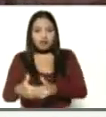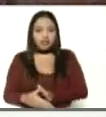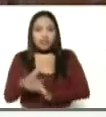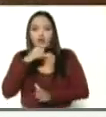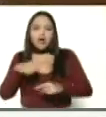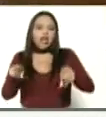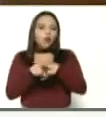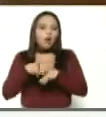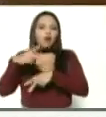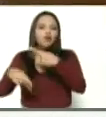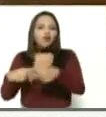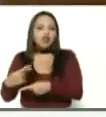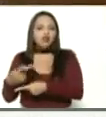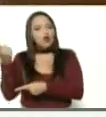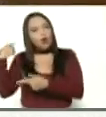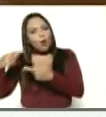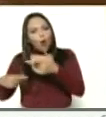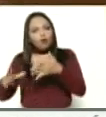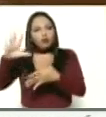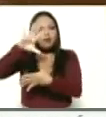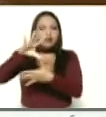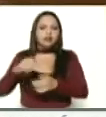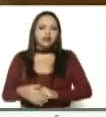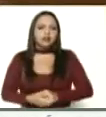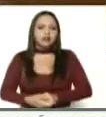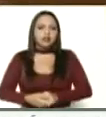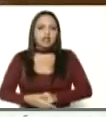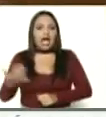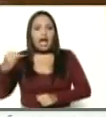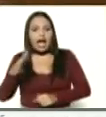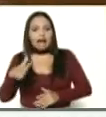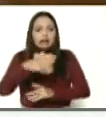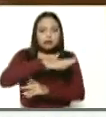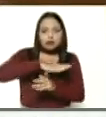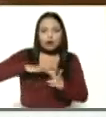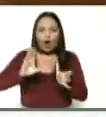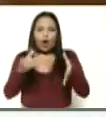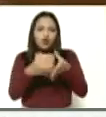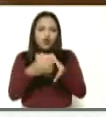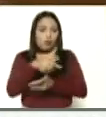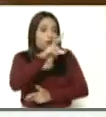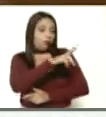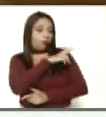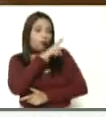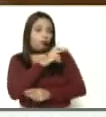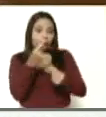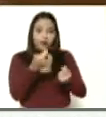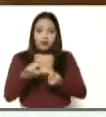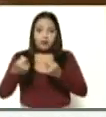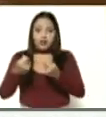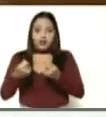independencia en el contexto americano. Se quedaron nada más alrededor de las élites, ¿no? Y ahí es donde va a venir luego